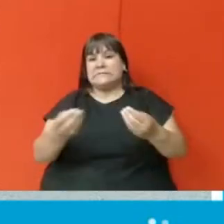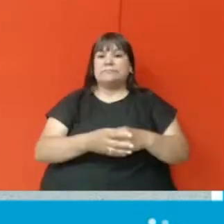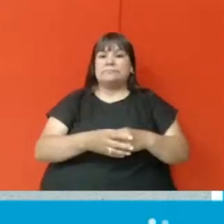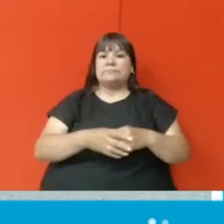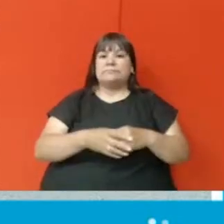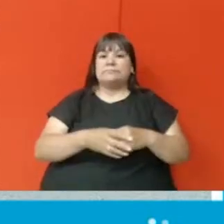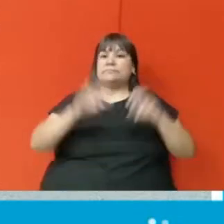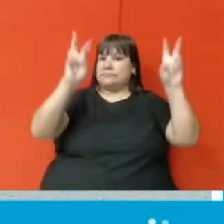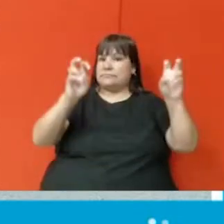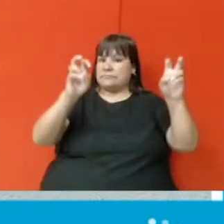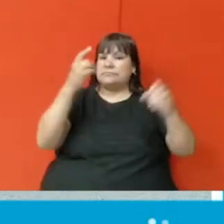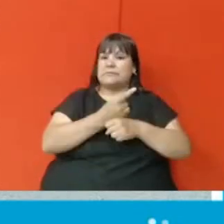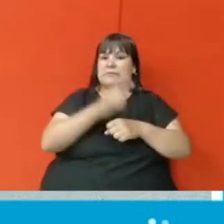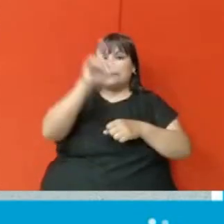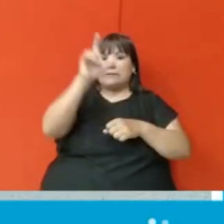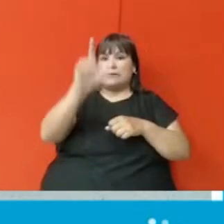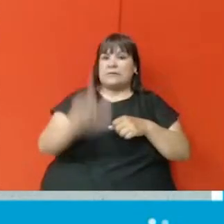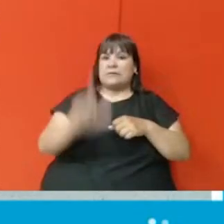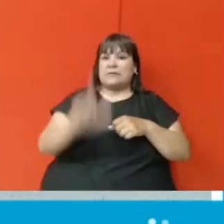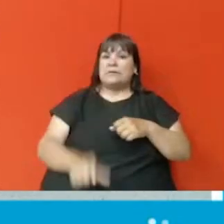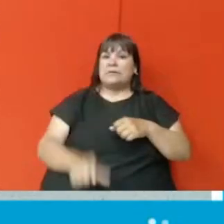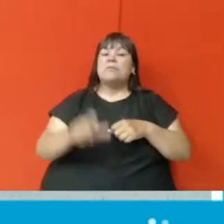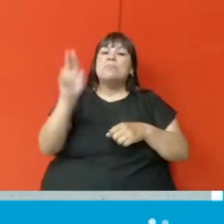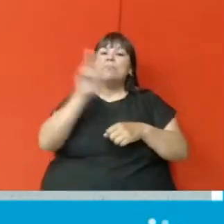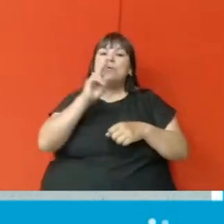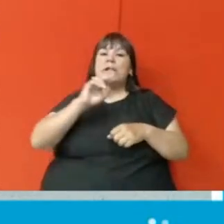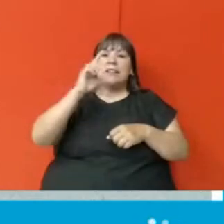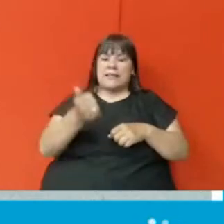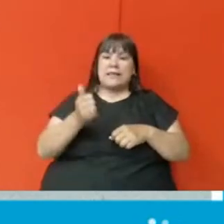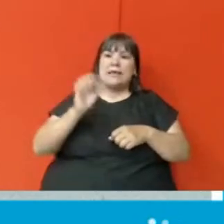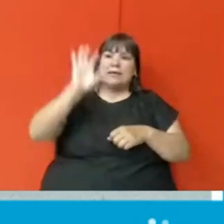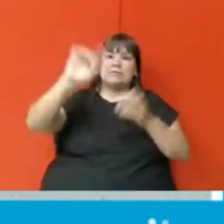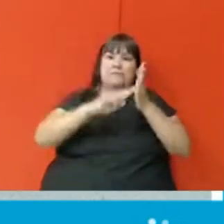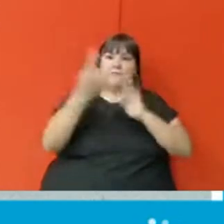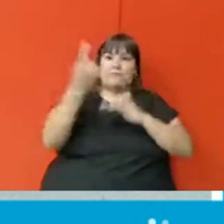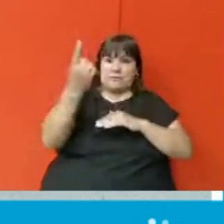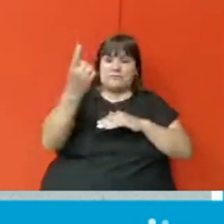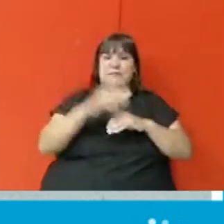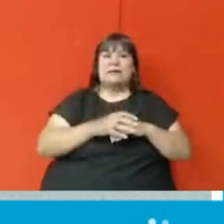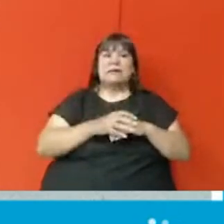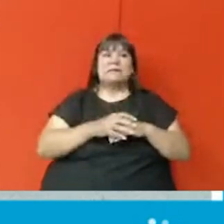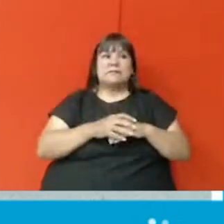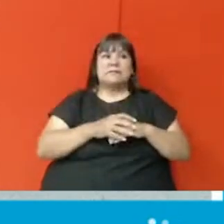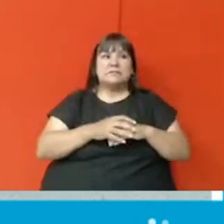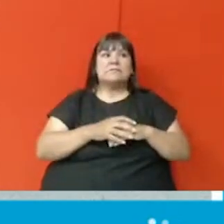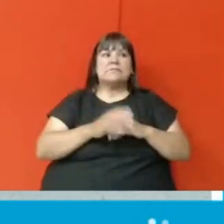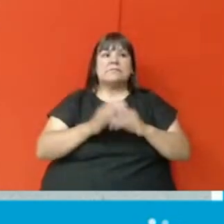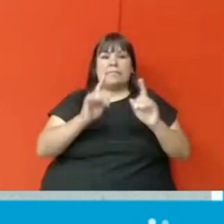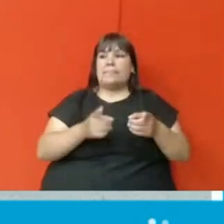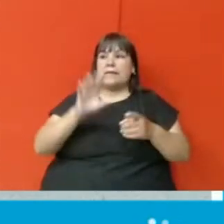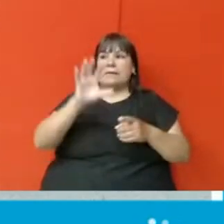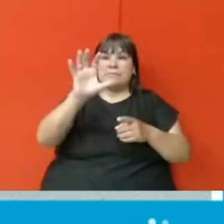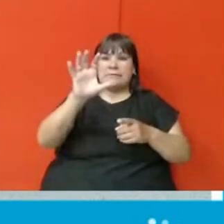la doctora Lía Deichmann, de la ciudad de Buenos Aires, bueno, en realidad de Entre Ríos, mudada a Buenos